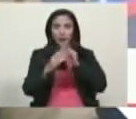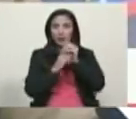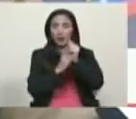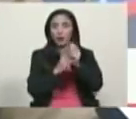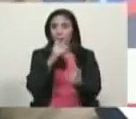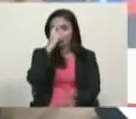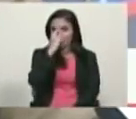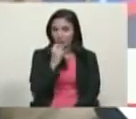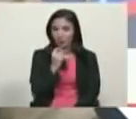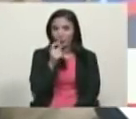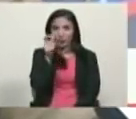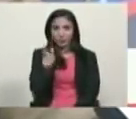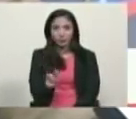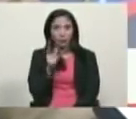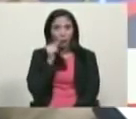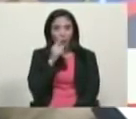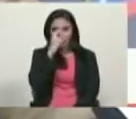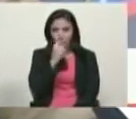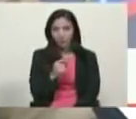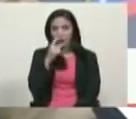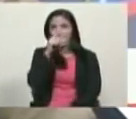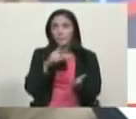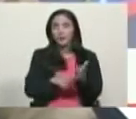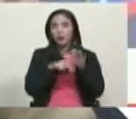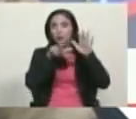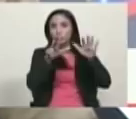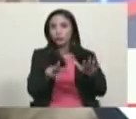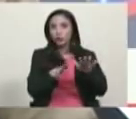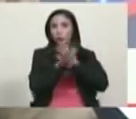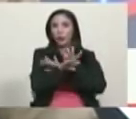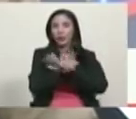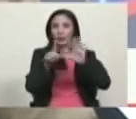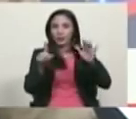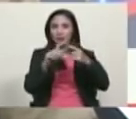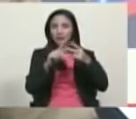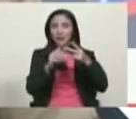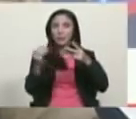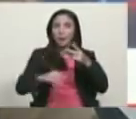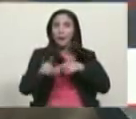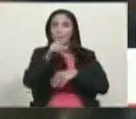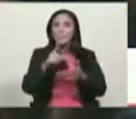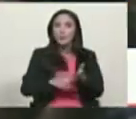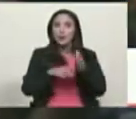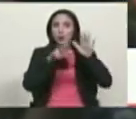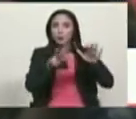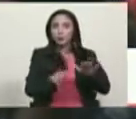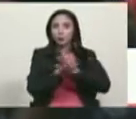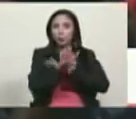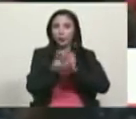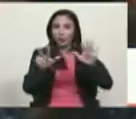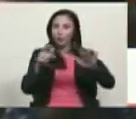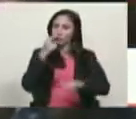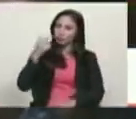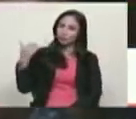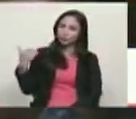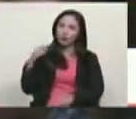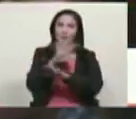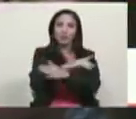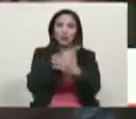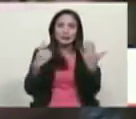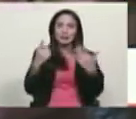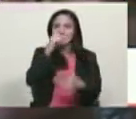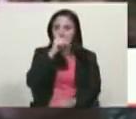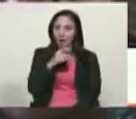Zamora entre 1846 y 1848. Apenas a 16 años de